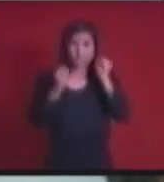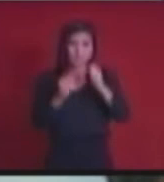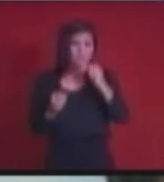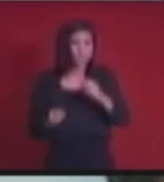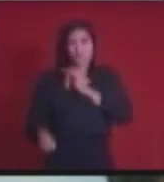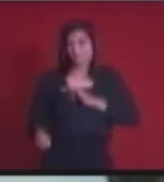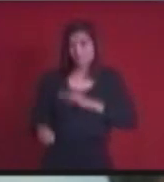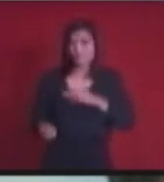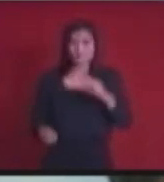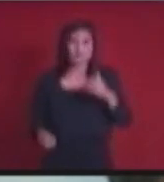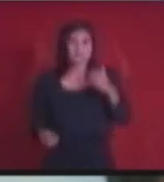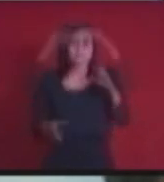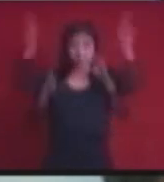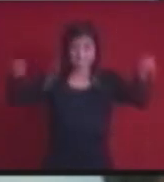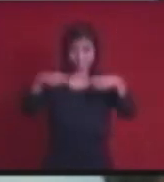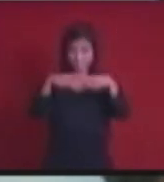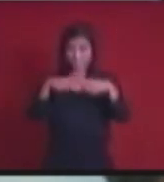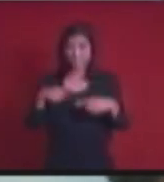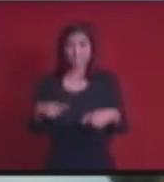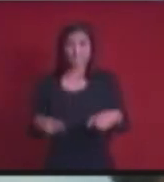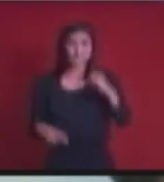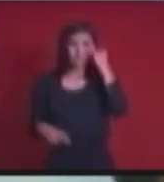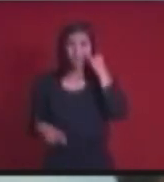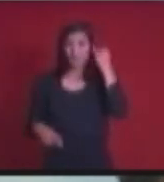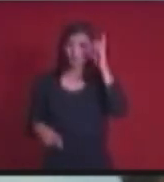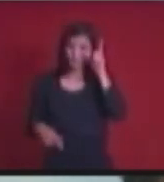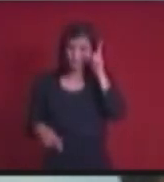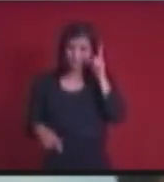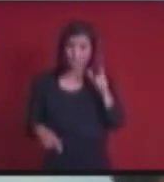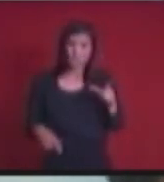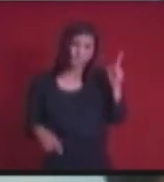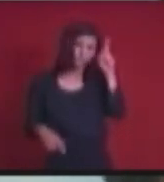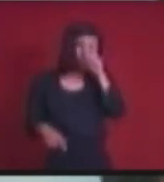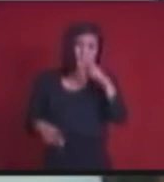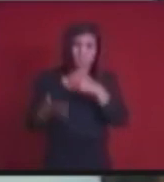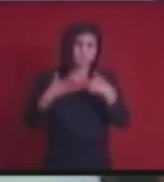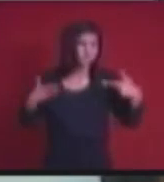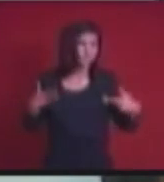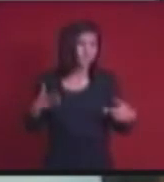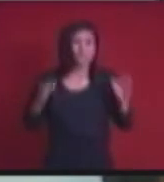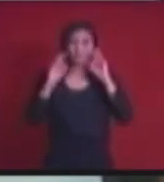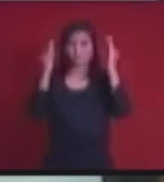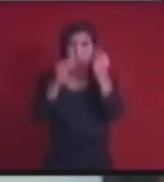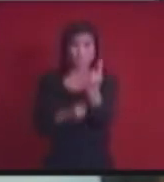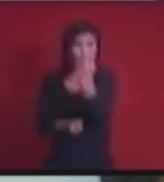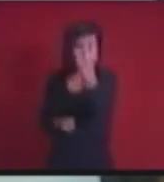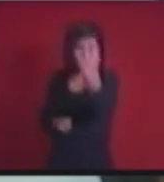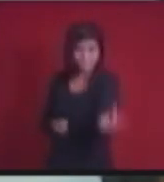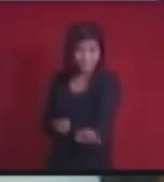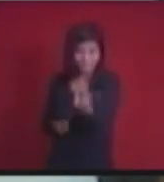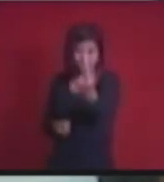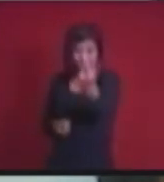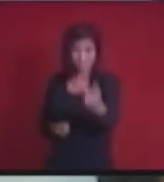seguridad y la felicidad que tanto pregona en su eslogan. A Jorge, para que no se le dificulte mucho responder, le formularé una sola